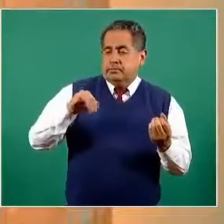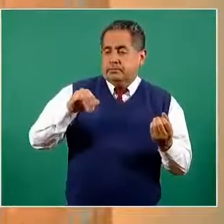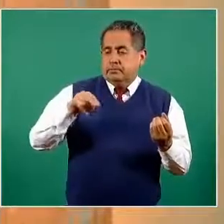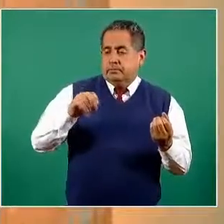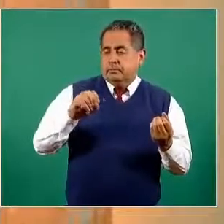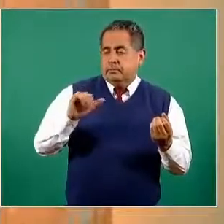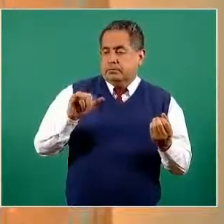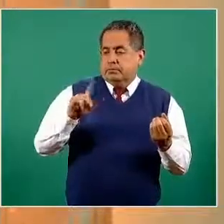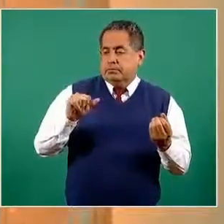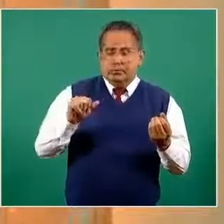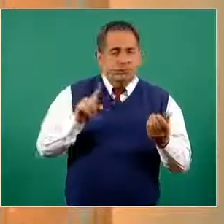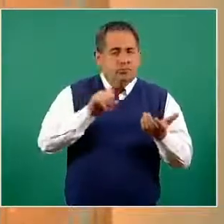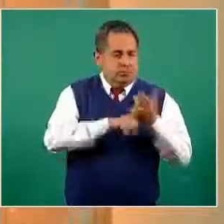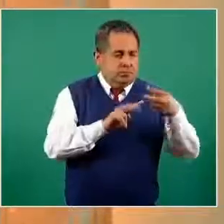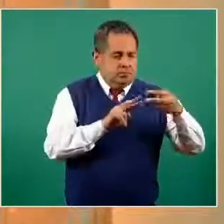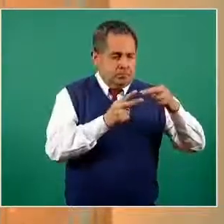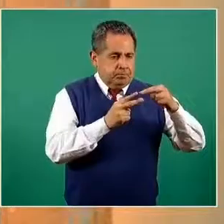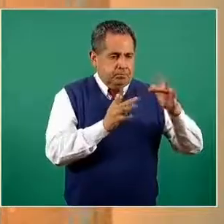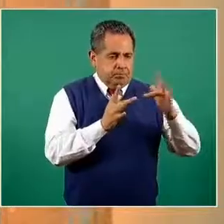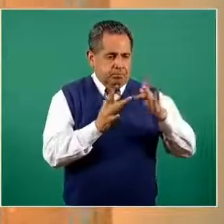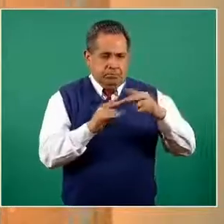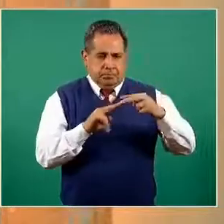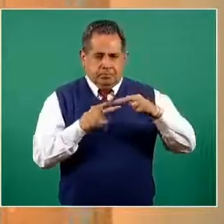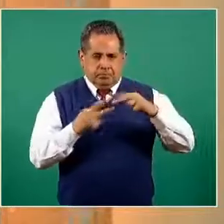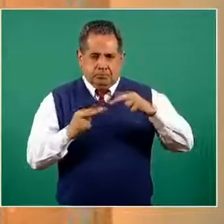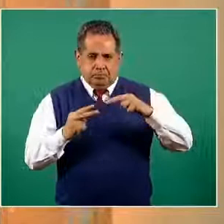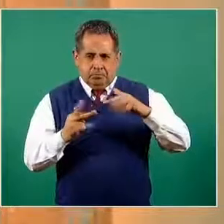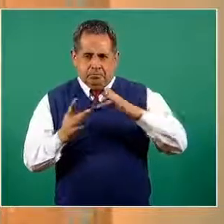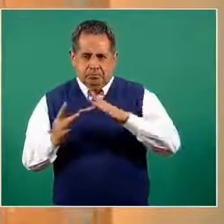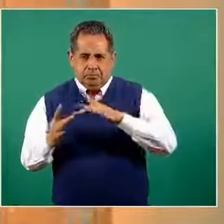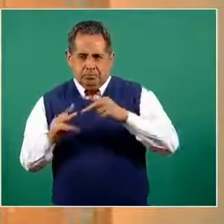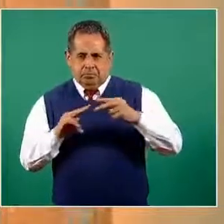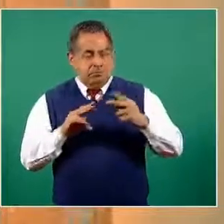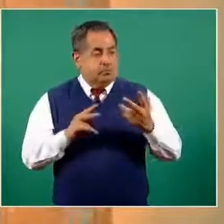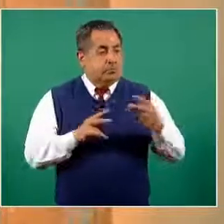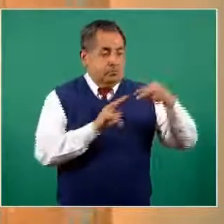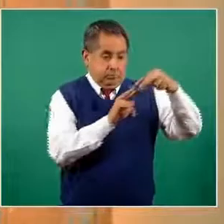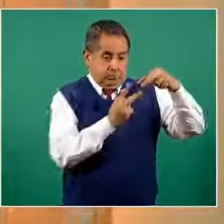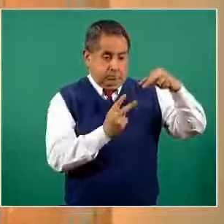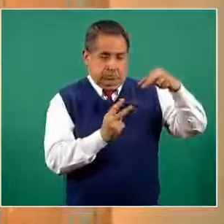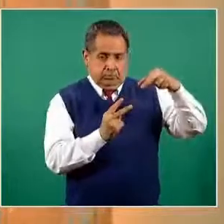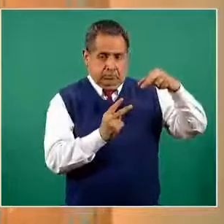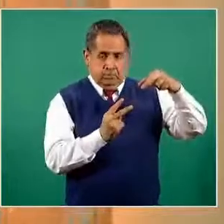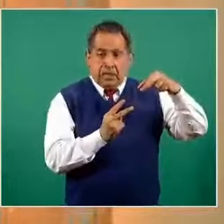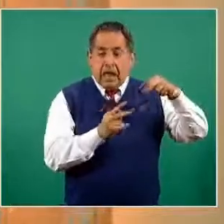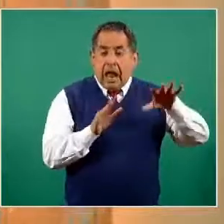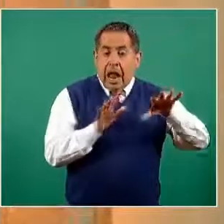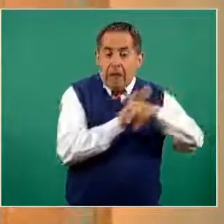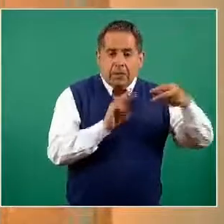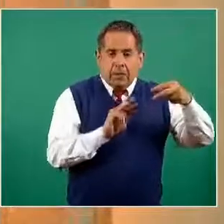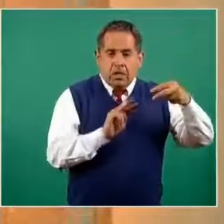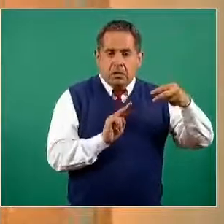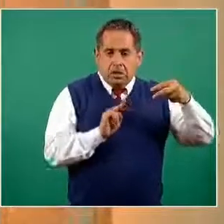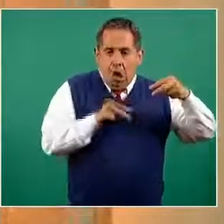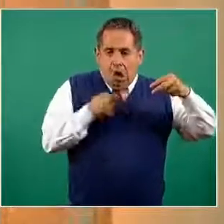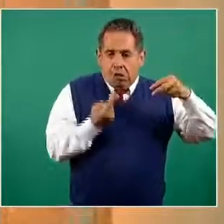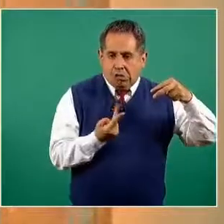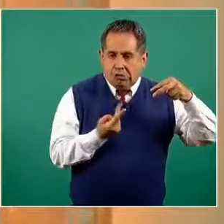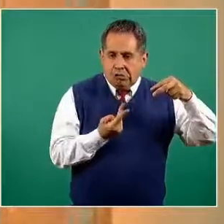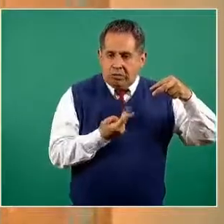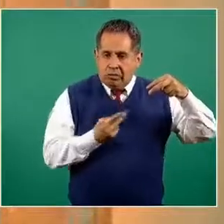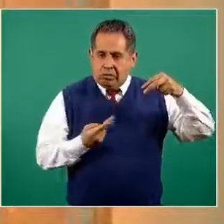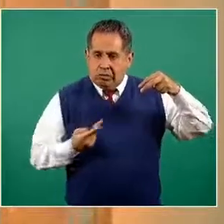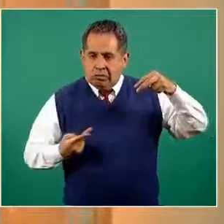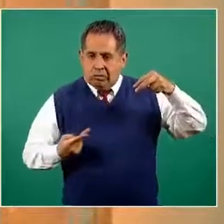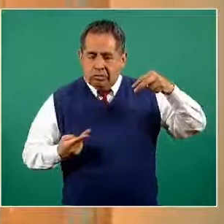estructuras llamadas aminoácidos. Cuando cambia un aminoácido es cuando estamos hablando de una sustitución y es cuando estamos hablando